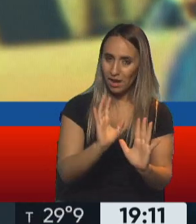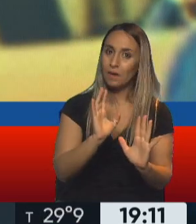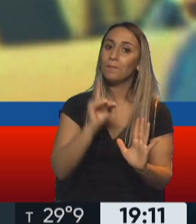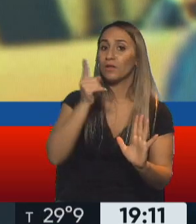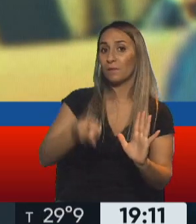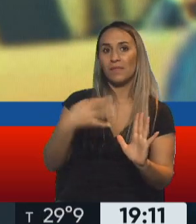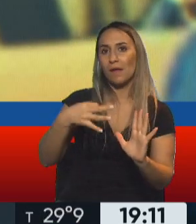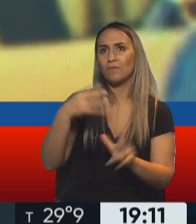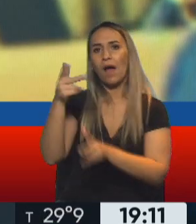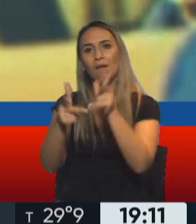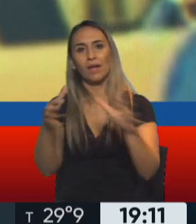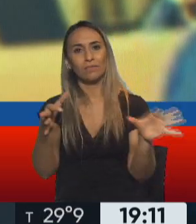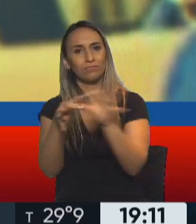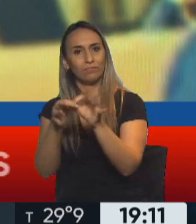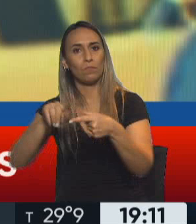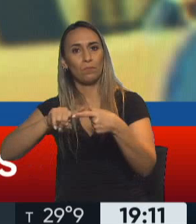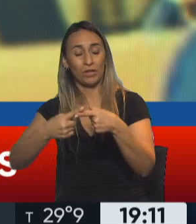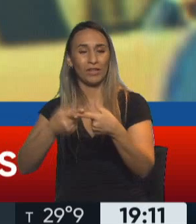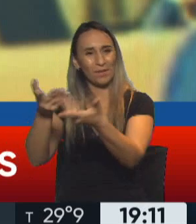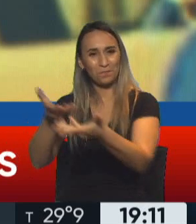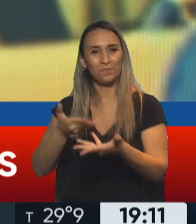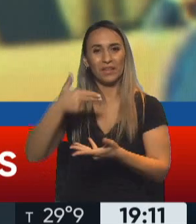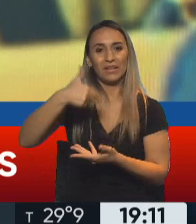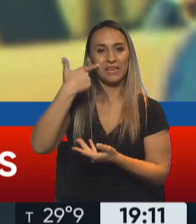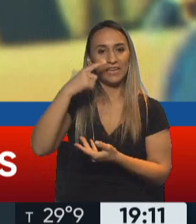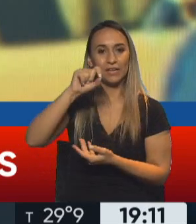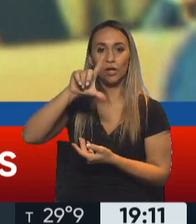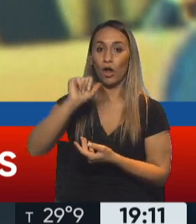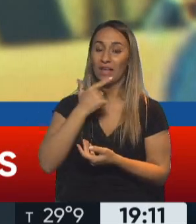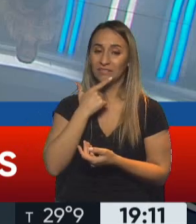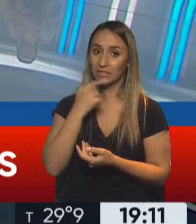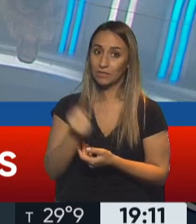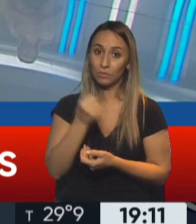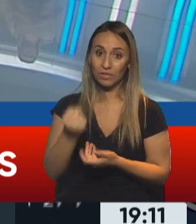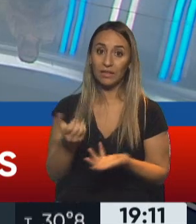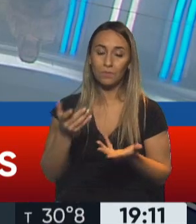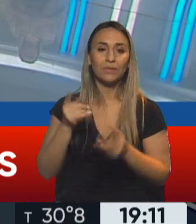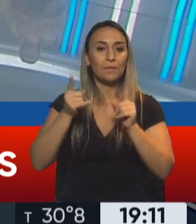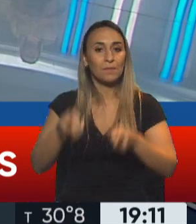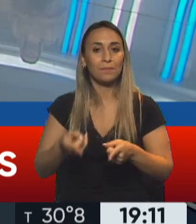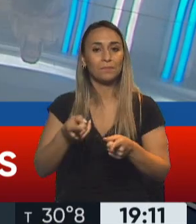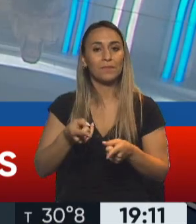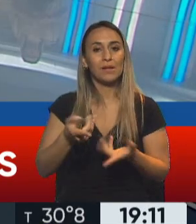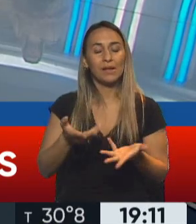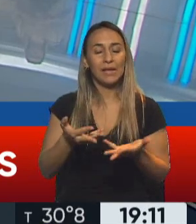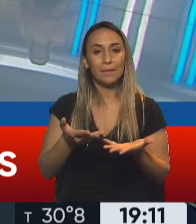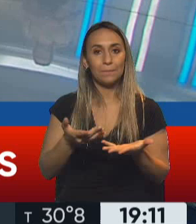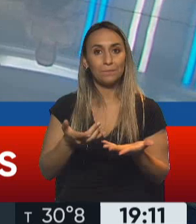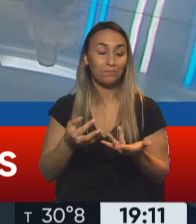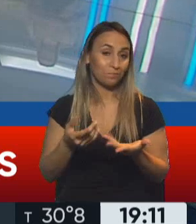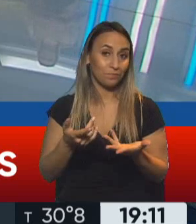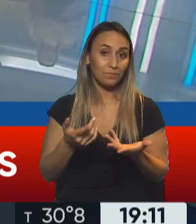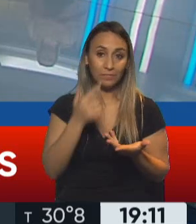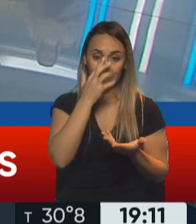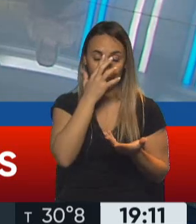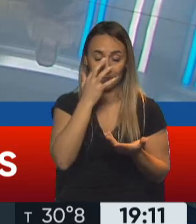Nicolás Fiorentino a esta charla porque es necesario y porque además para que se cumpla la cuestión